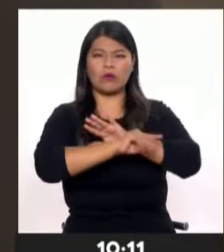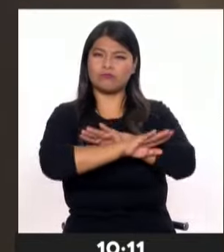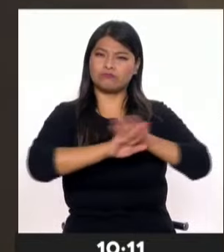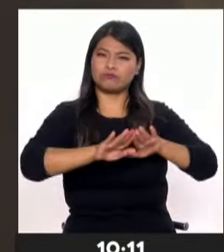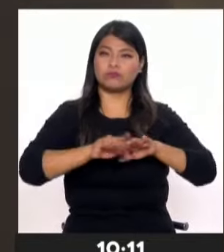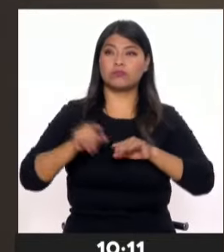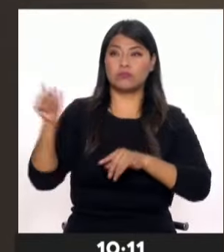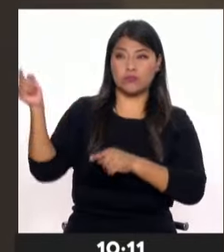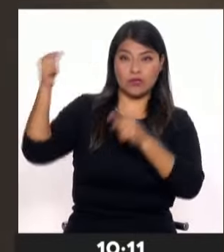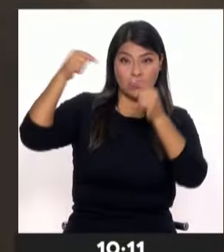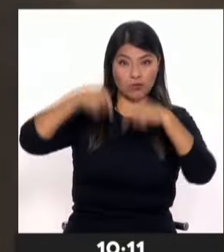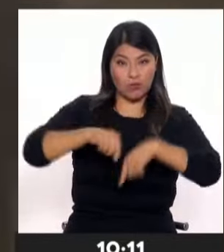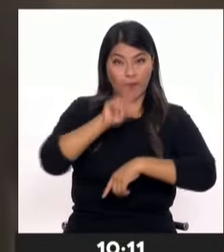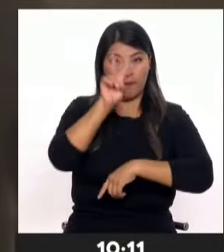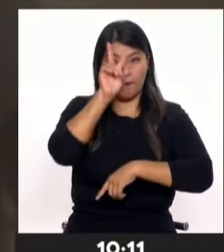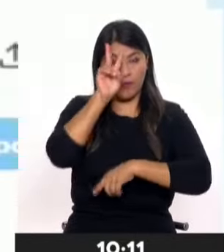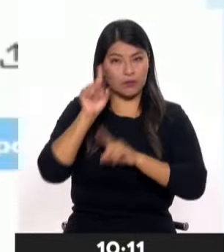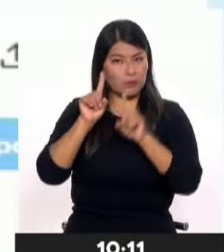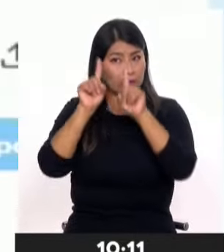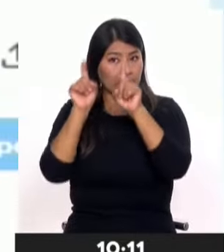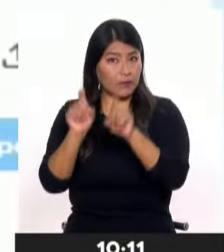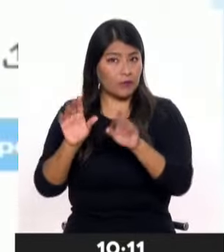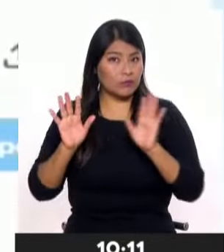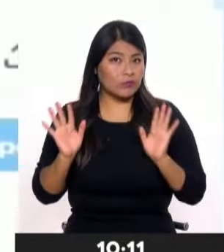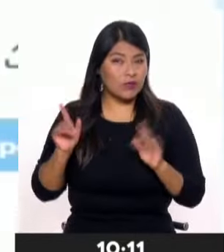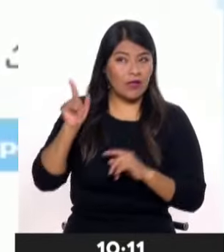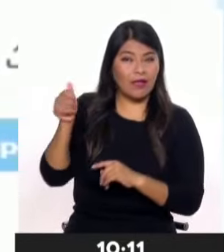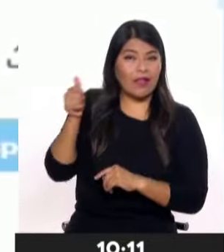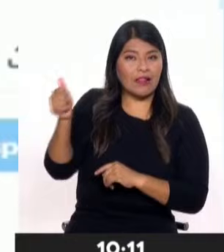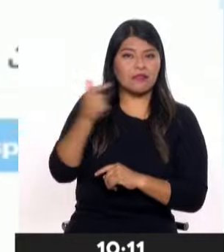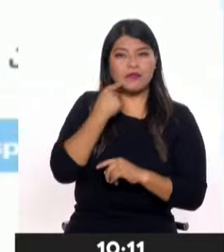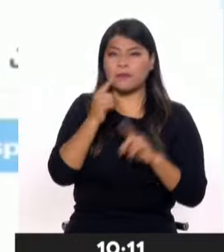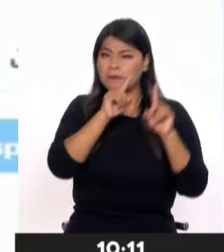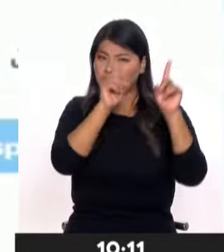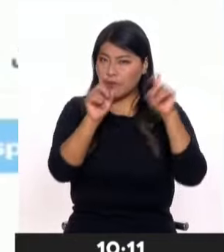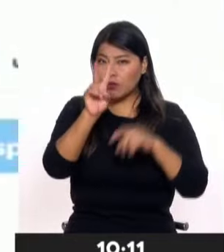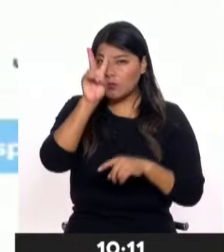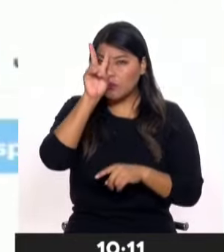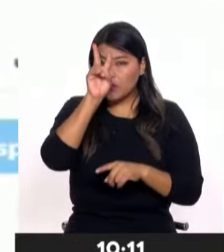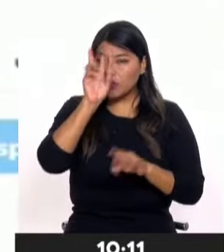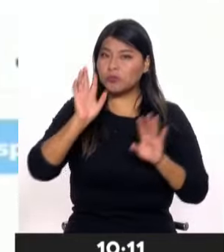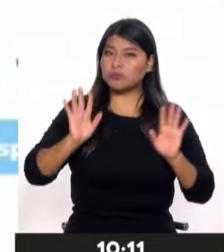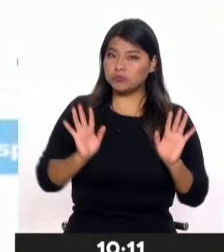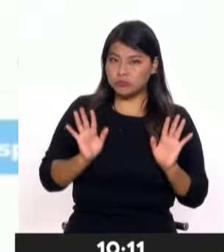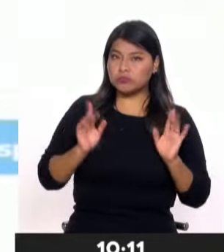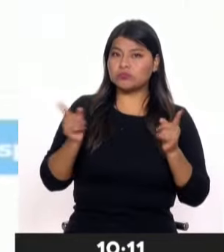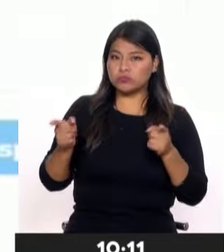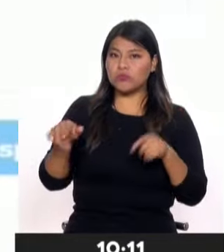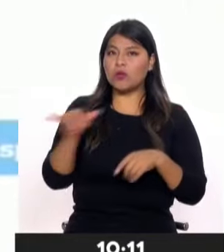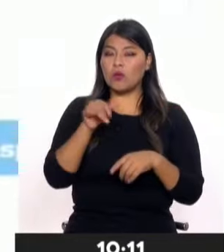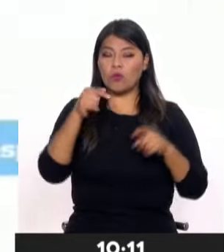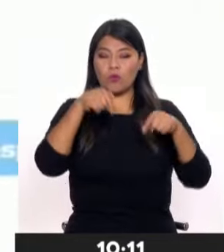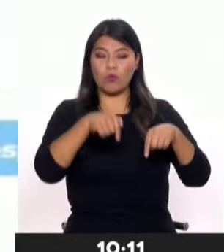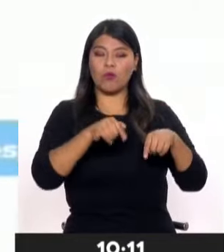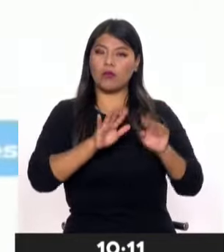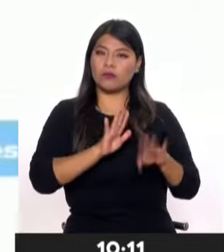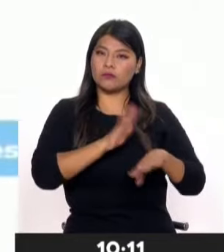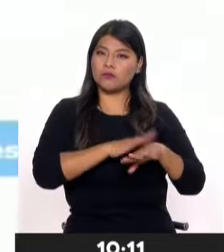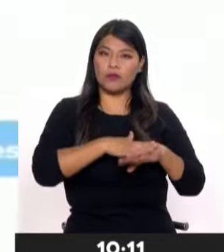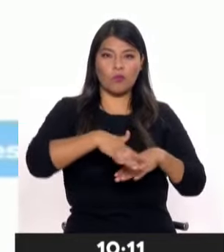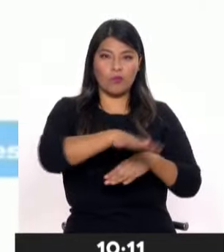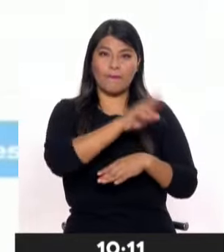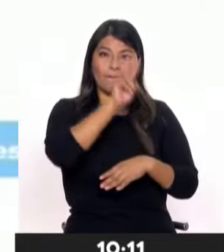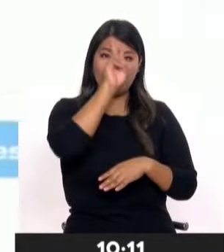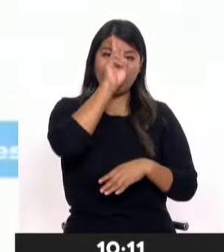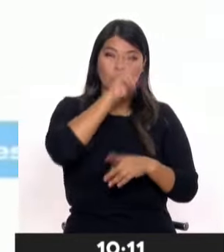Bukele en Perú, escribió el mandatario salvadoreño, demostrando que no es ajeno a lo que ocurre pues en nuestro territorio y todo